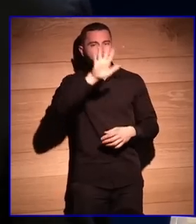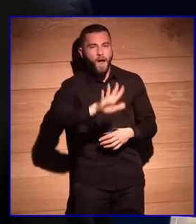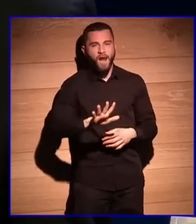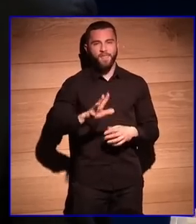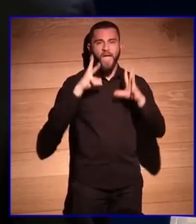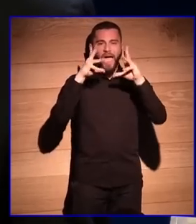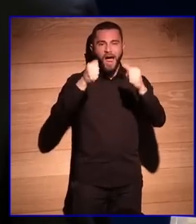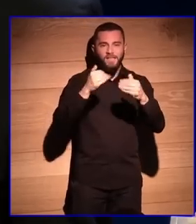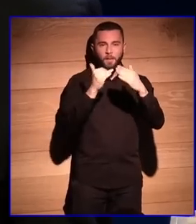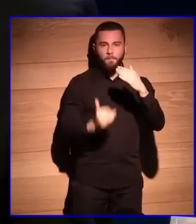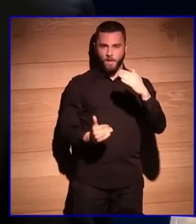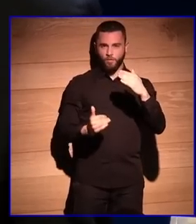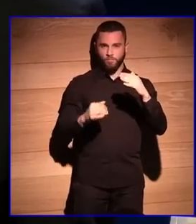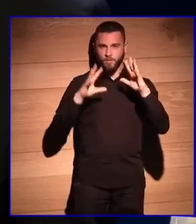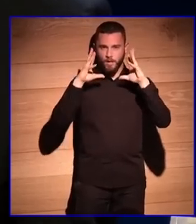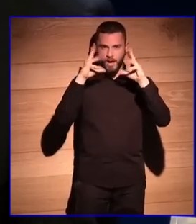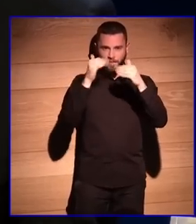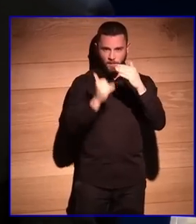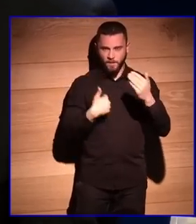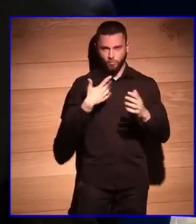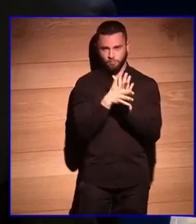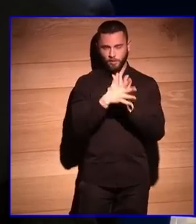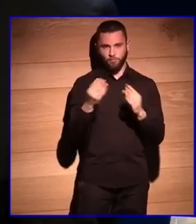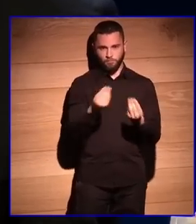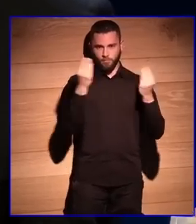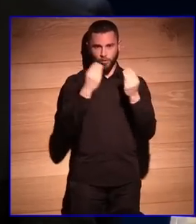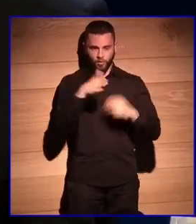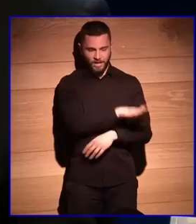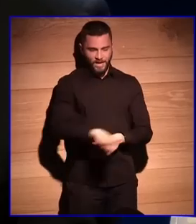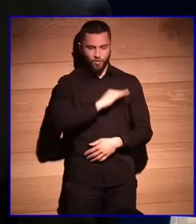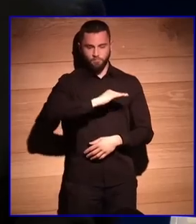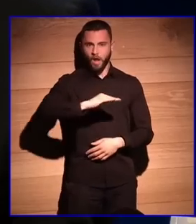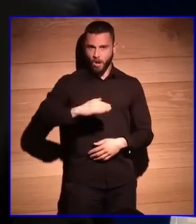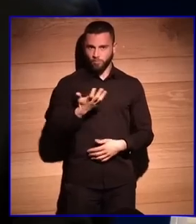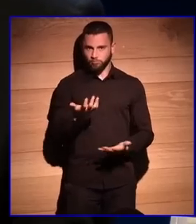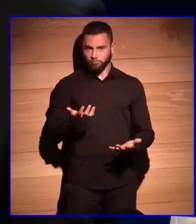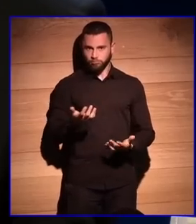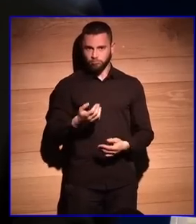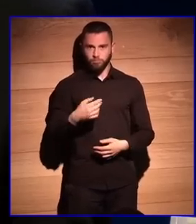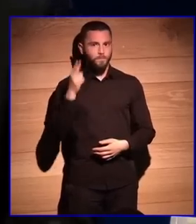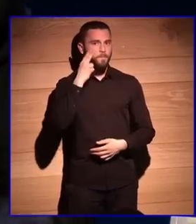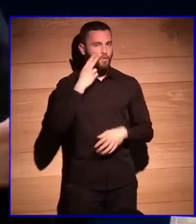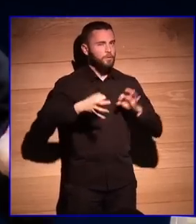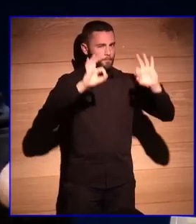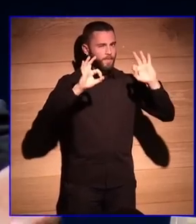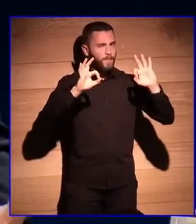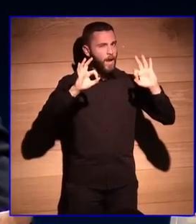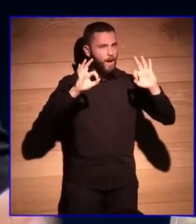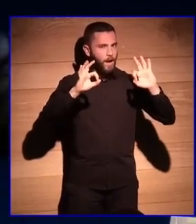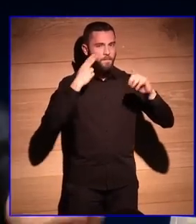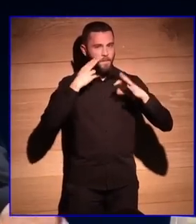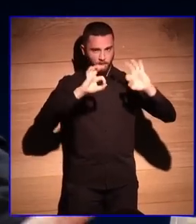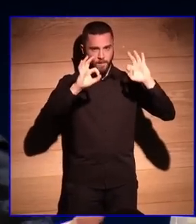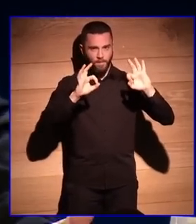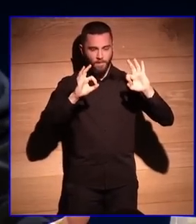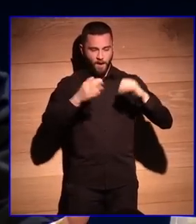O sea, a mí por lo menos, ¿no? Y me explico, estaba pensando en niños malos, ¿no? En niños villanos. Y es verdad que dan un miedo especial, ¿no? Pensaba en quién